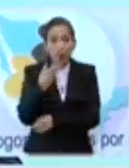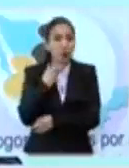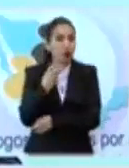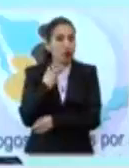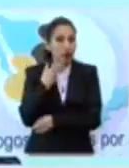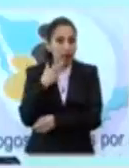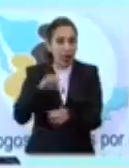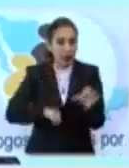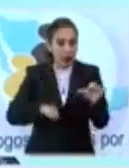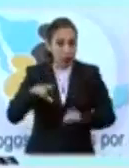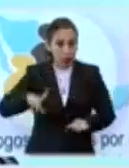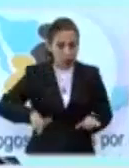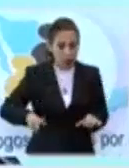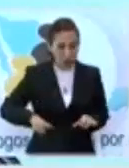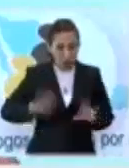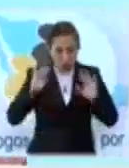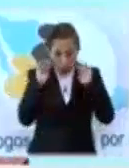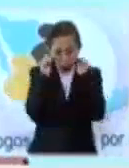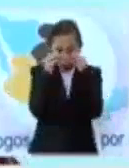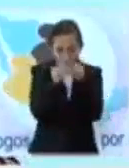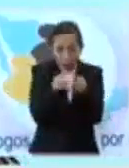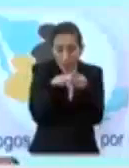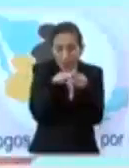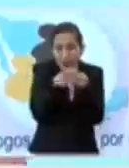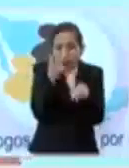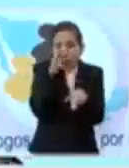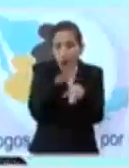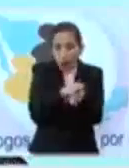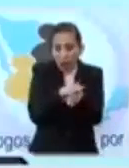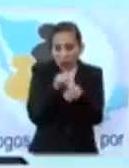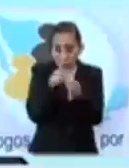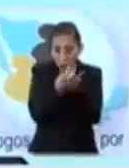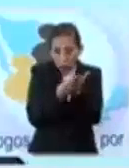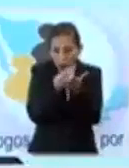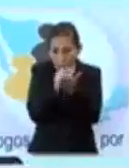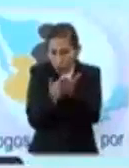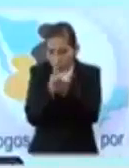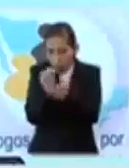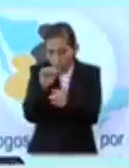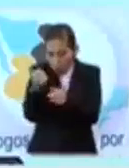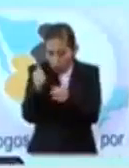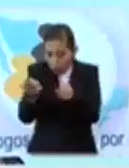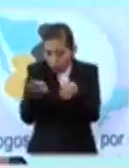políticas focalizadas empezaron a florecer una gran cantidad de programas sociales.